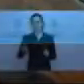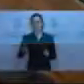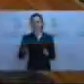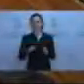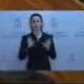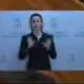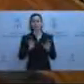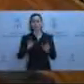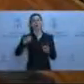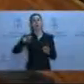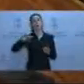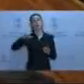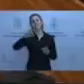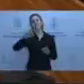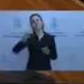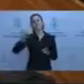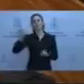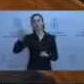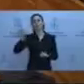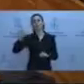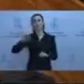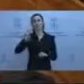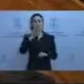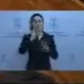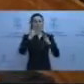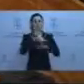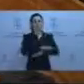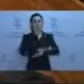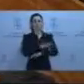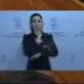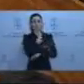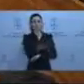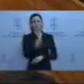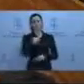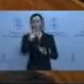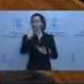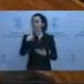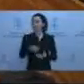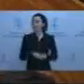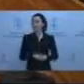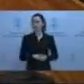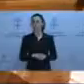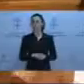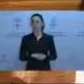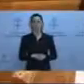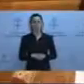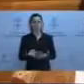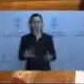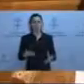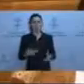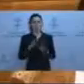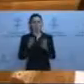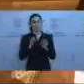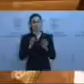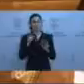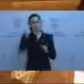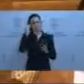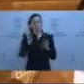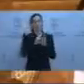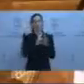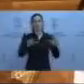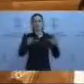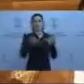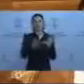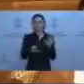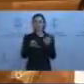Don José Agustín Corbas Mons, al Consejo de Gobierno. Señoría, tiene la palabra. Sí, muchas gracias, señor presidente. ¿Está usted cumpliendo lo previsto en el artículo 10 de la Ley